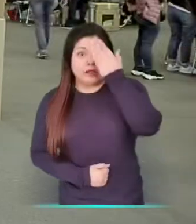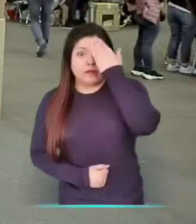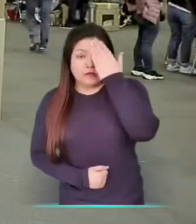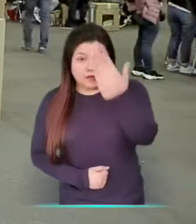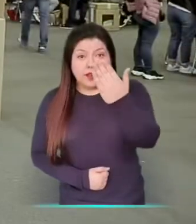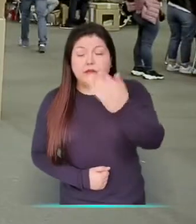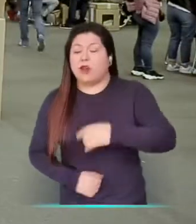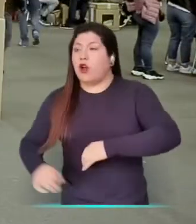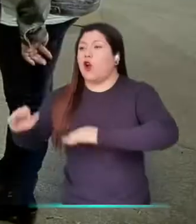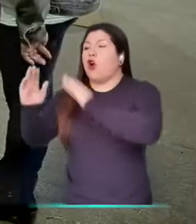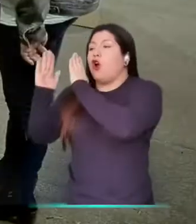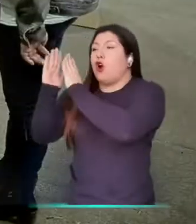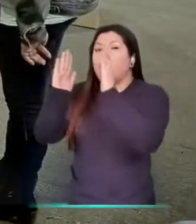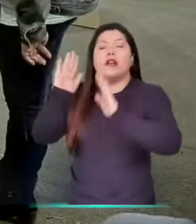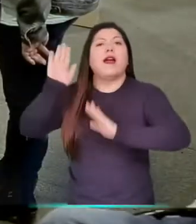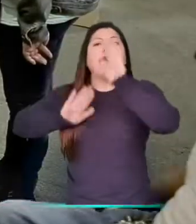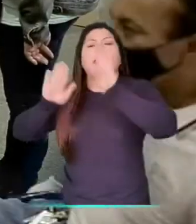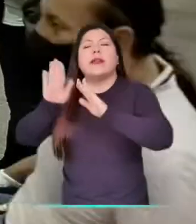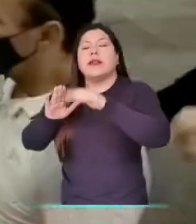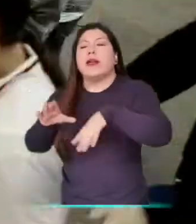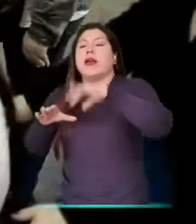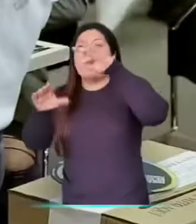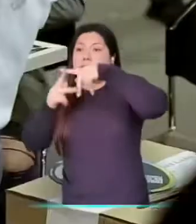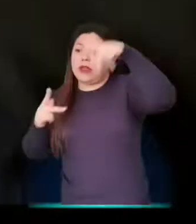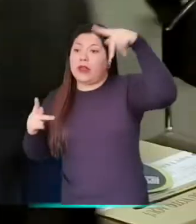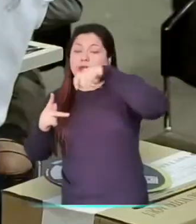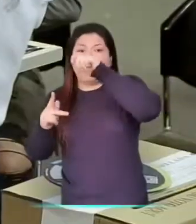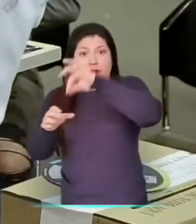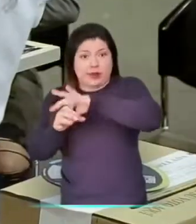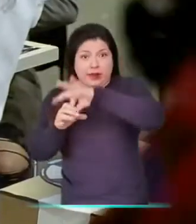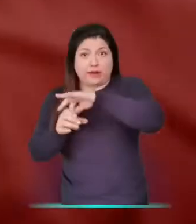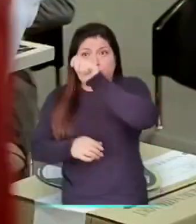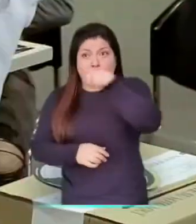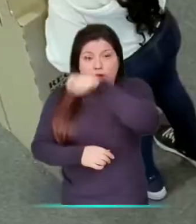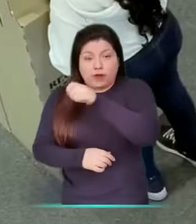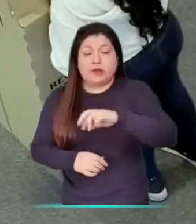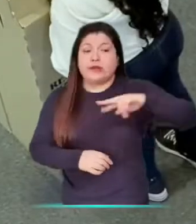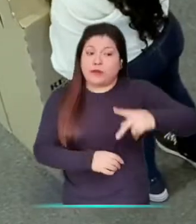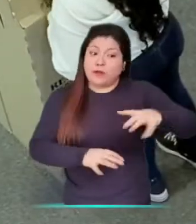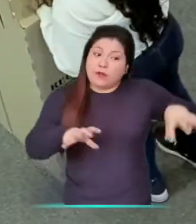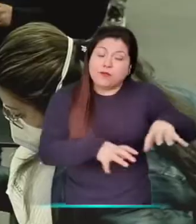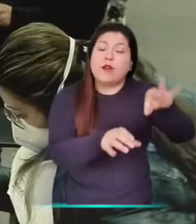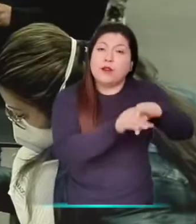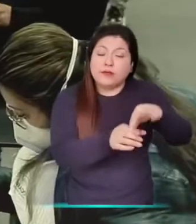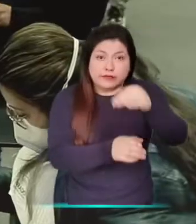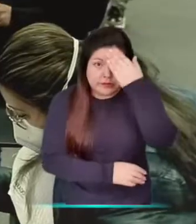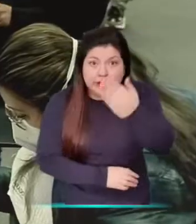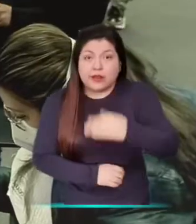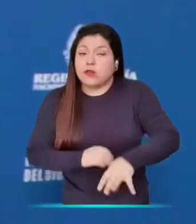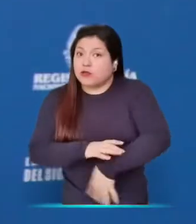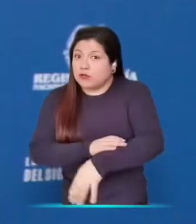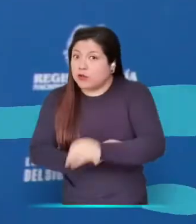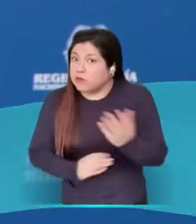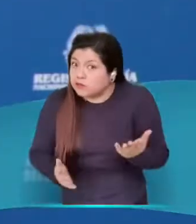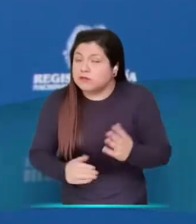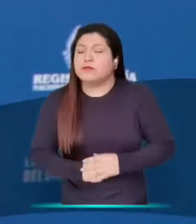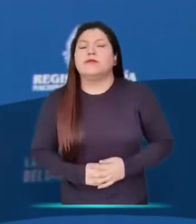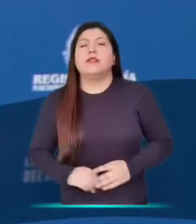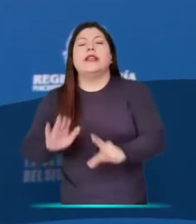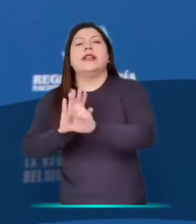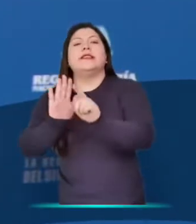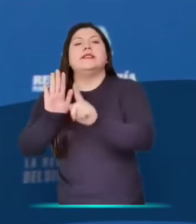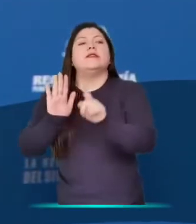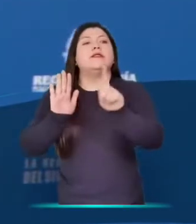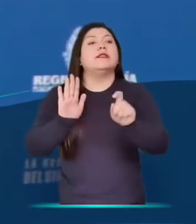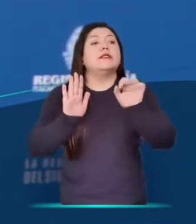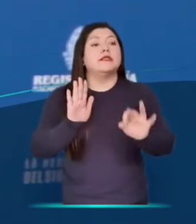¿Sabe usted cómo se fijó el orden que obtuvieron los candidatos en la tarjeta electoral para la segunda vuelta presidencial? ¿Hay sorteo? De conformidad